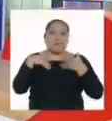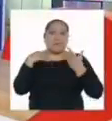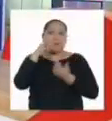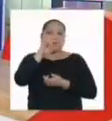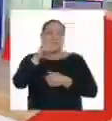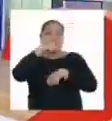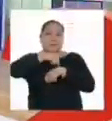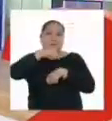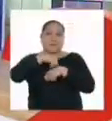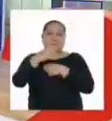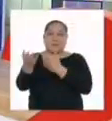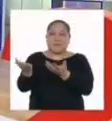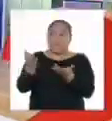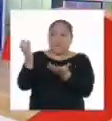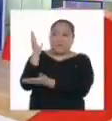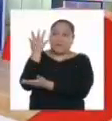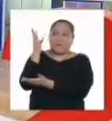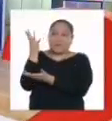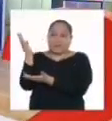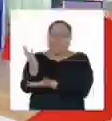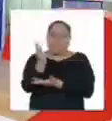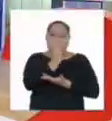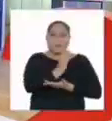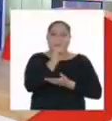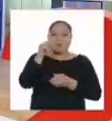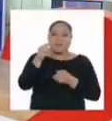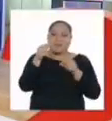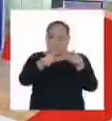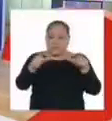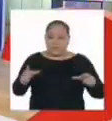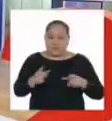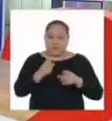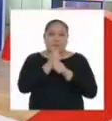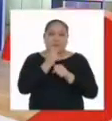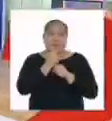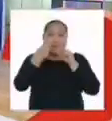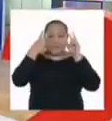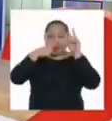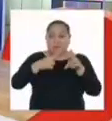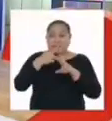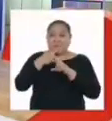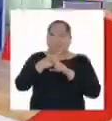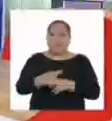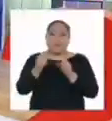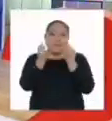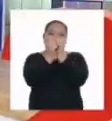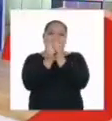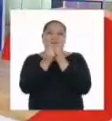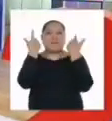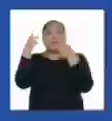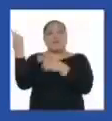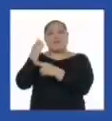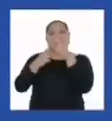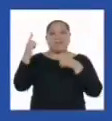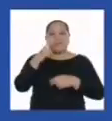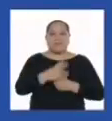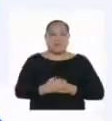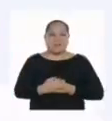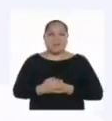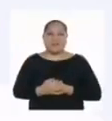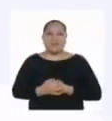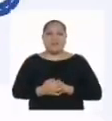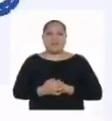usar ese tiempo para traer las plantas que usaron a su espacio de trabajo, para ver el resultado juntos. Ya volvemos.